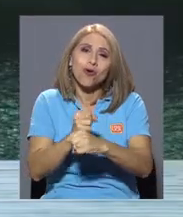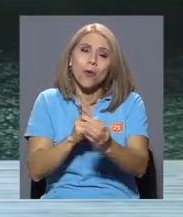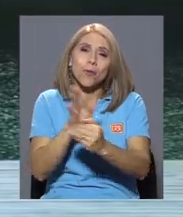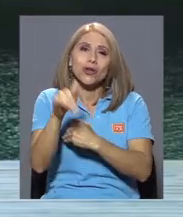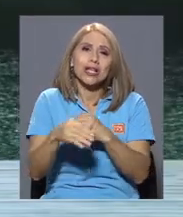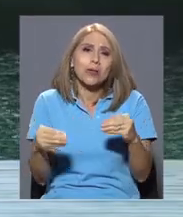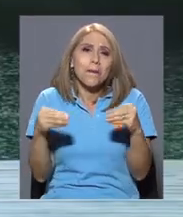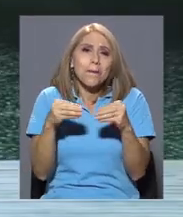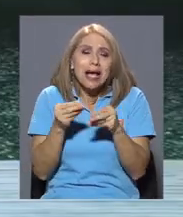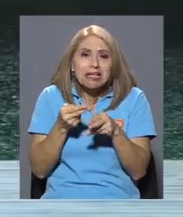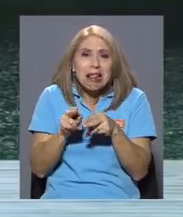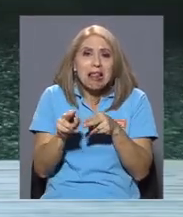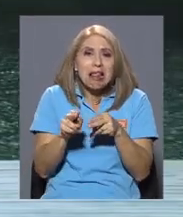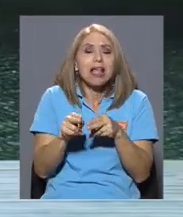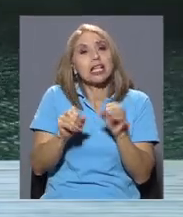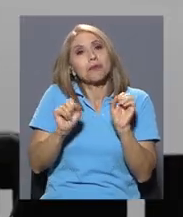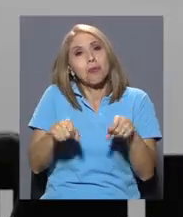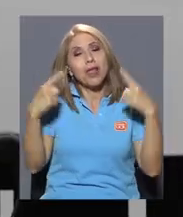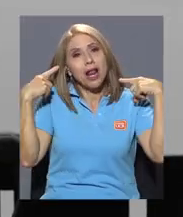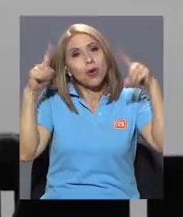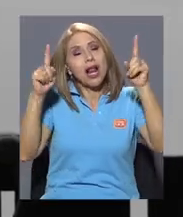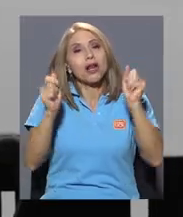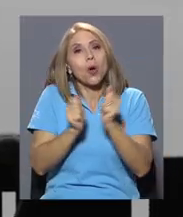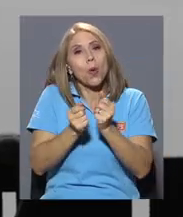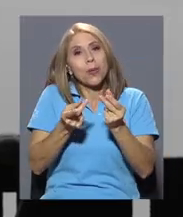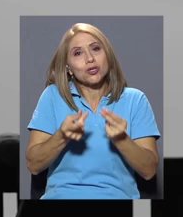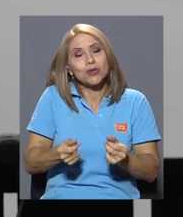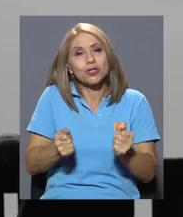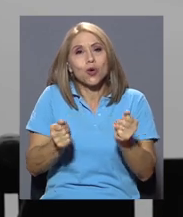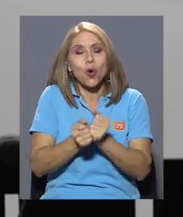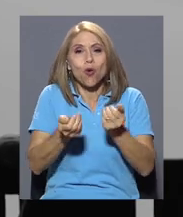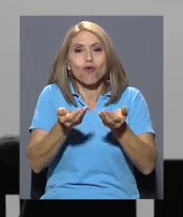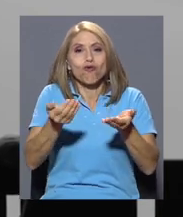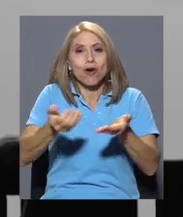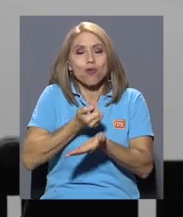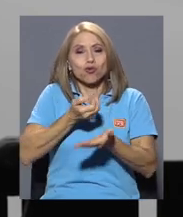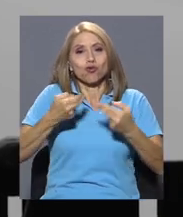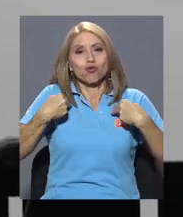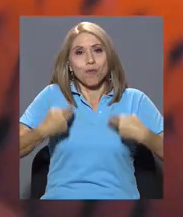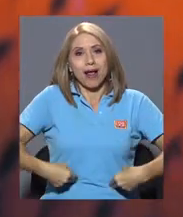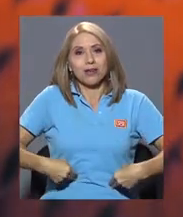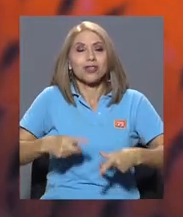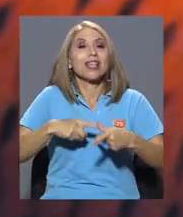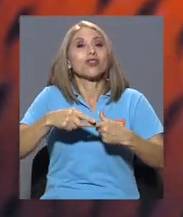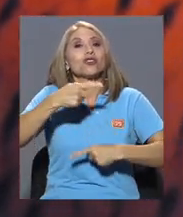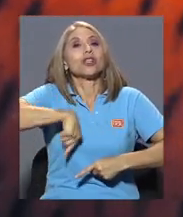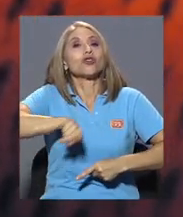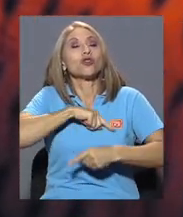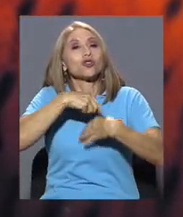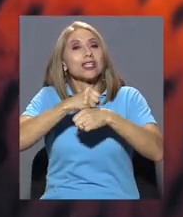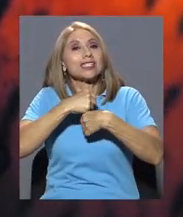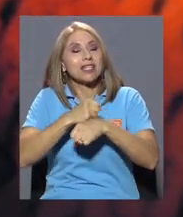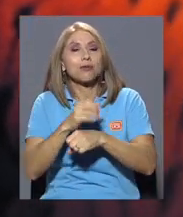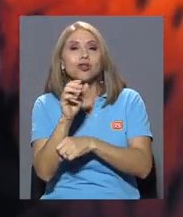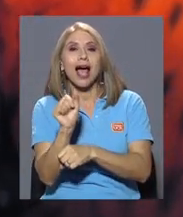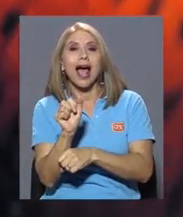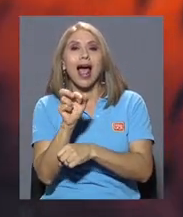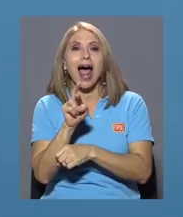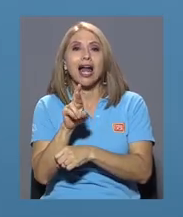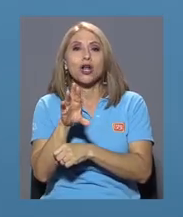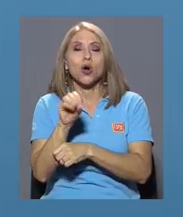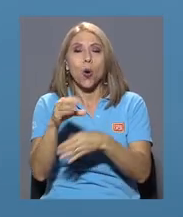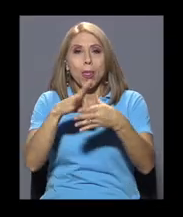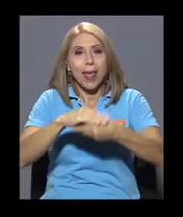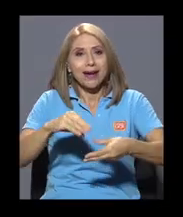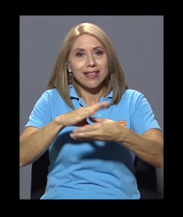pudiera lograr a nivel de presupuesto y de recursos humanos y lo que hicimos fue construir un arco narrativo y ya existía un arco para cada una